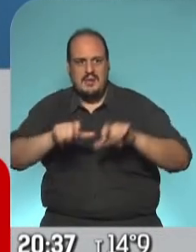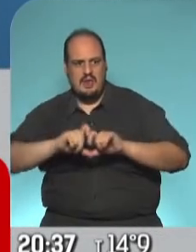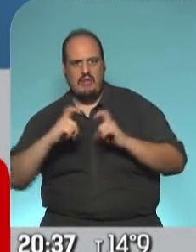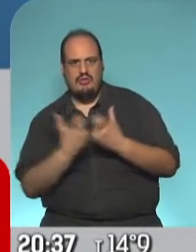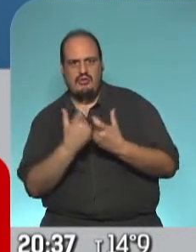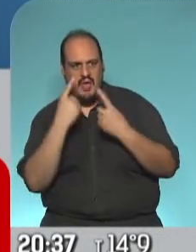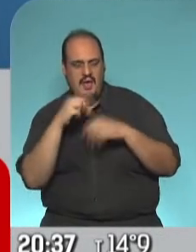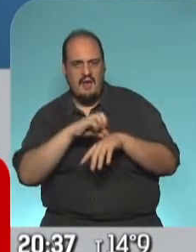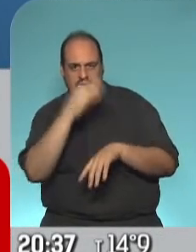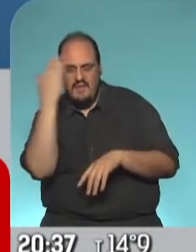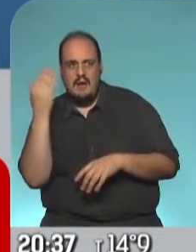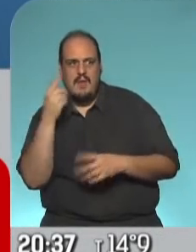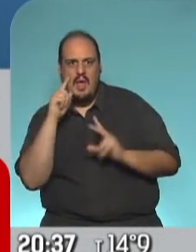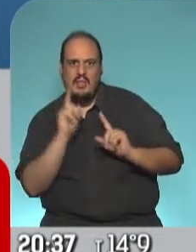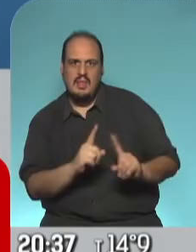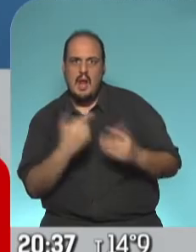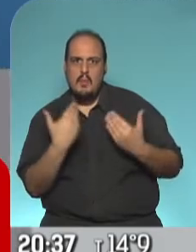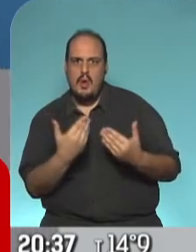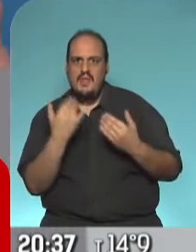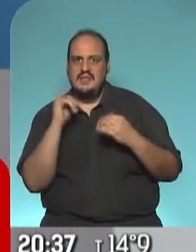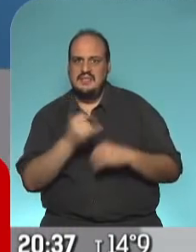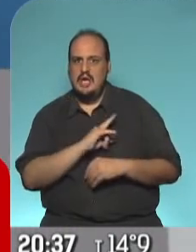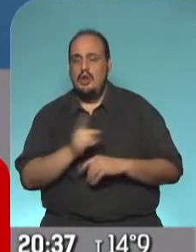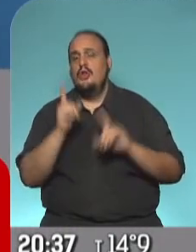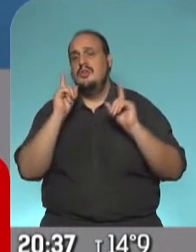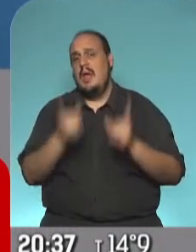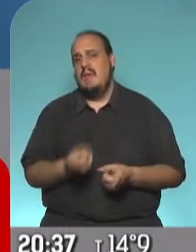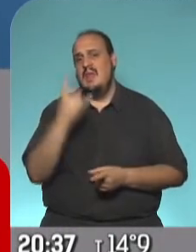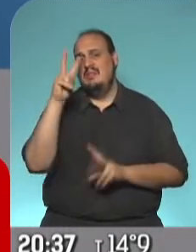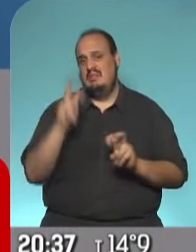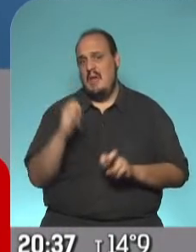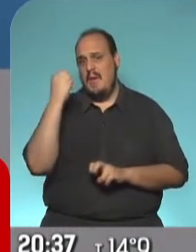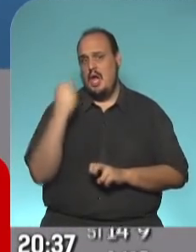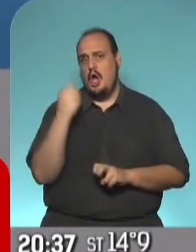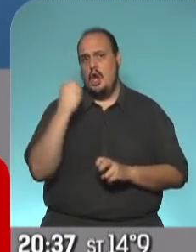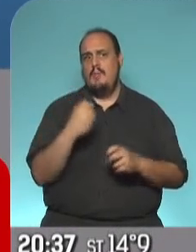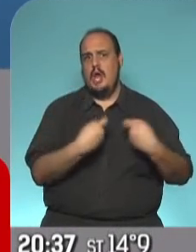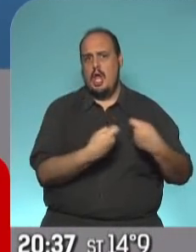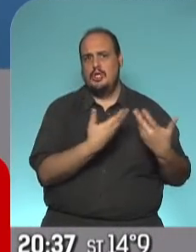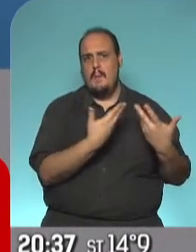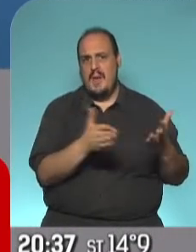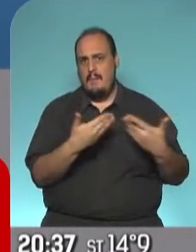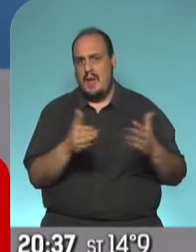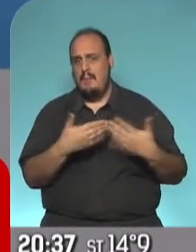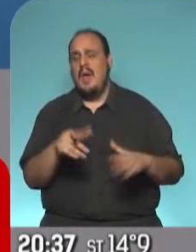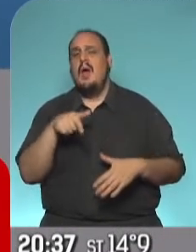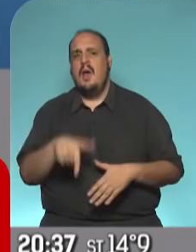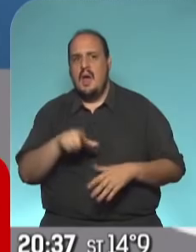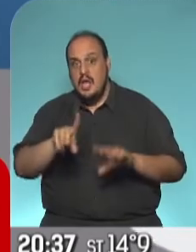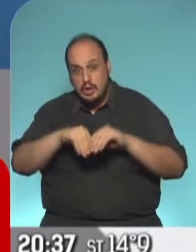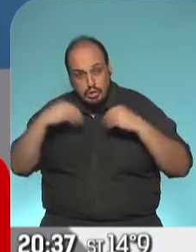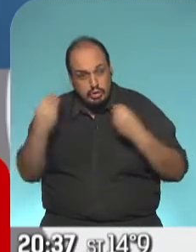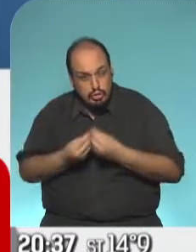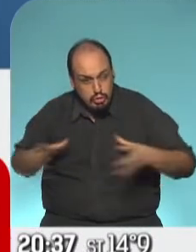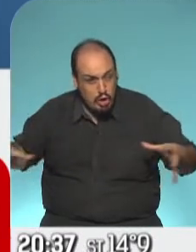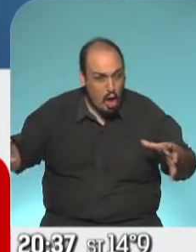sumado a la reactivación productiva y social que se ha producido en las últimas semanas, se van a ir tomando las definiciones.